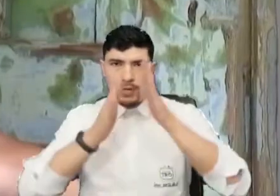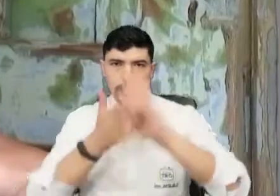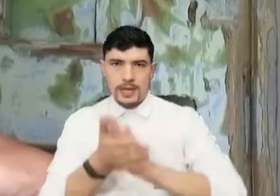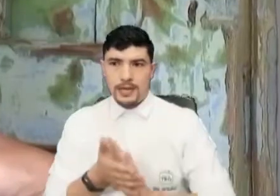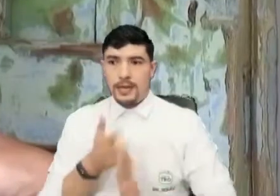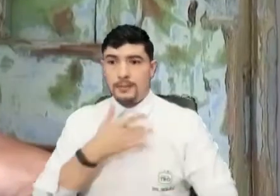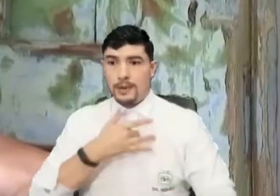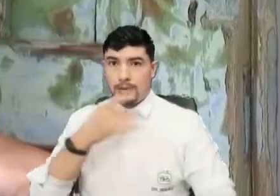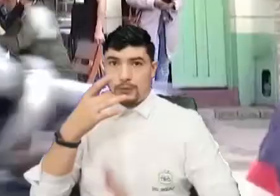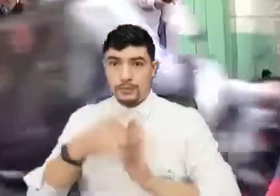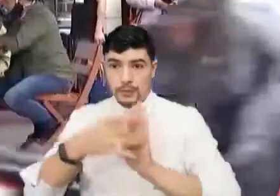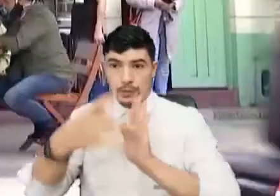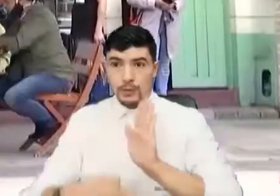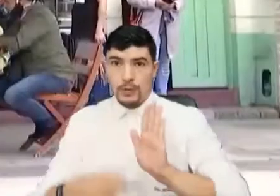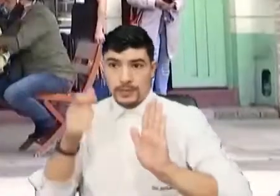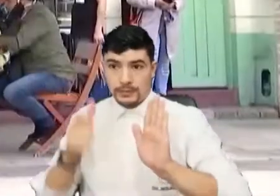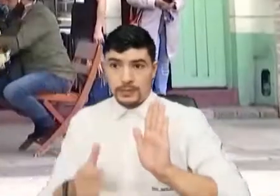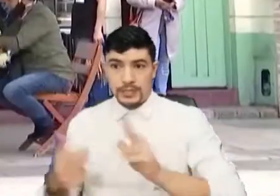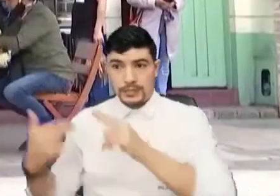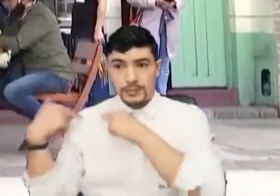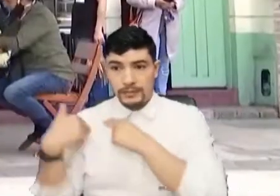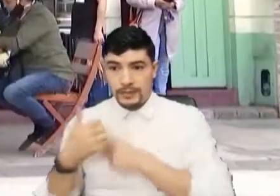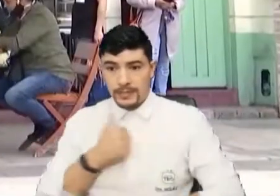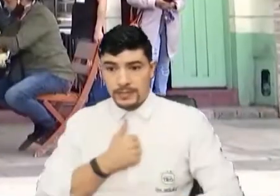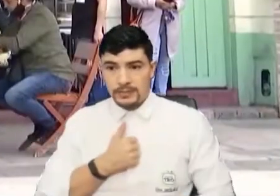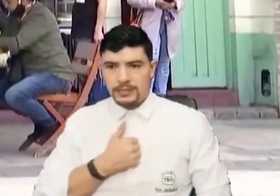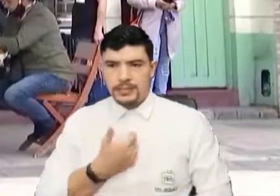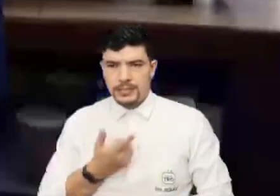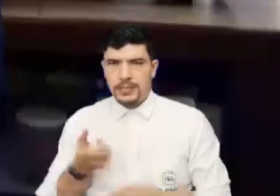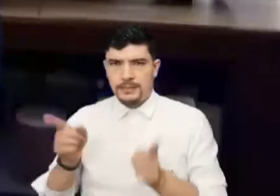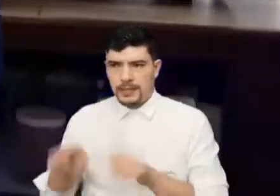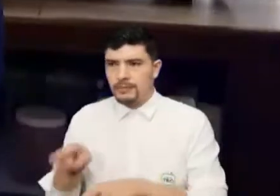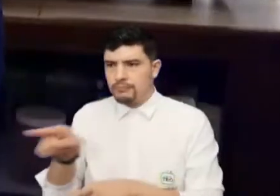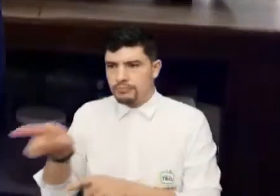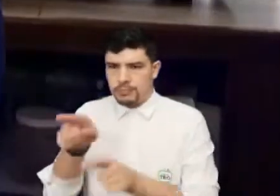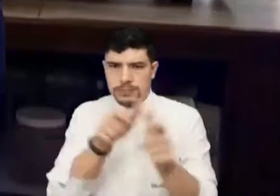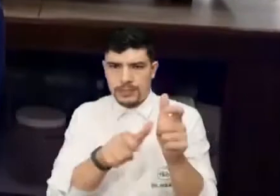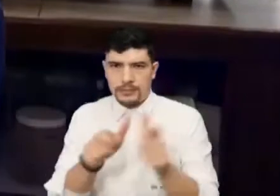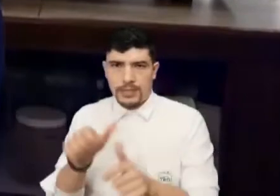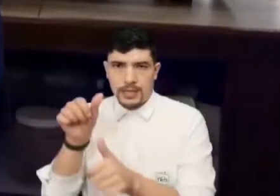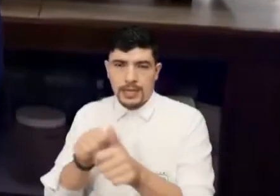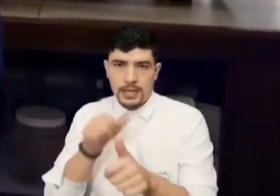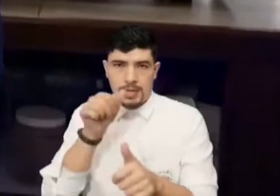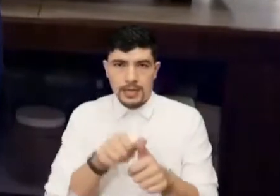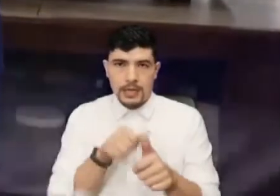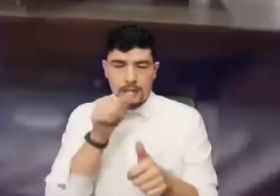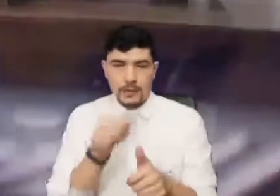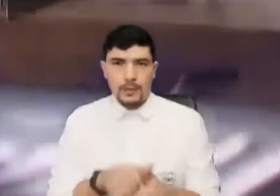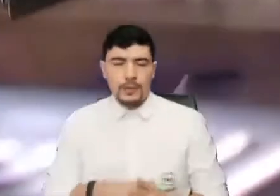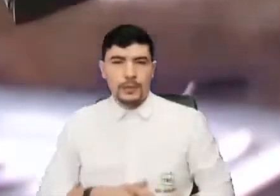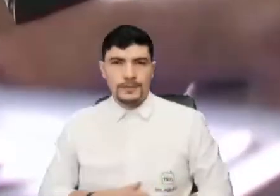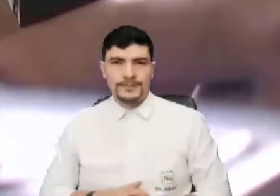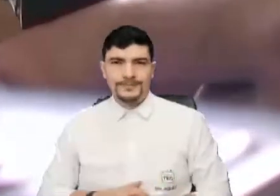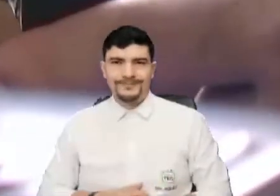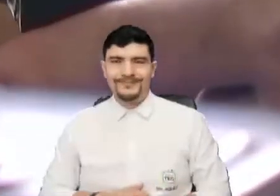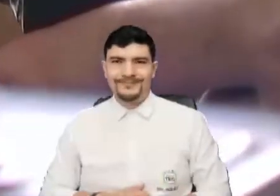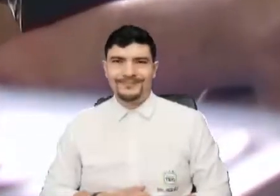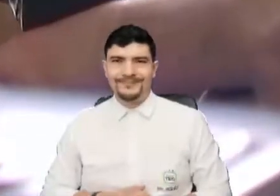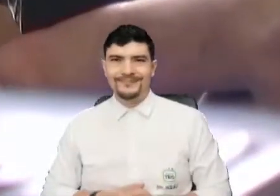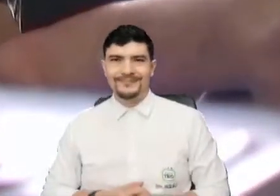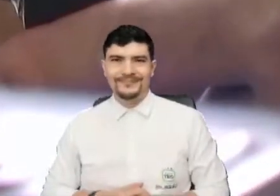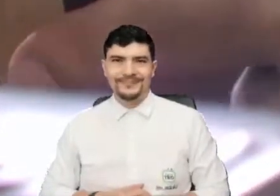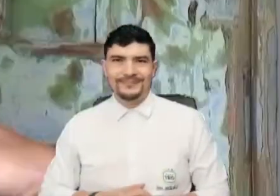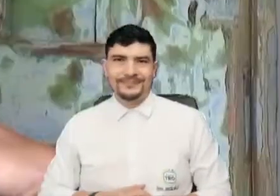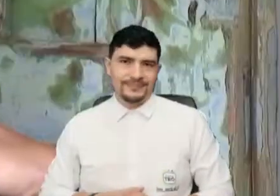sino de quien lo ejecuta el objetivo de esta reactivación gradual es seguir disfrutando de un buen café y la generación de ingresos para los